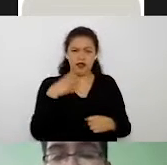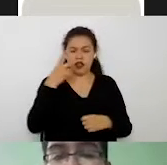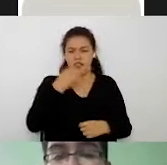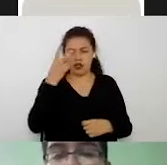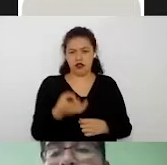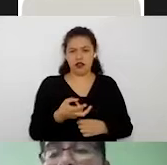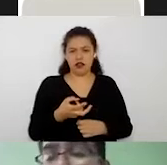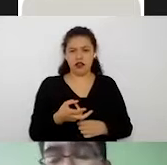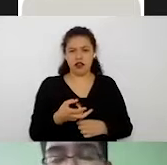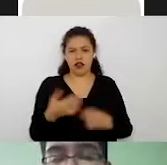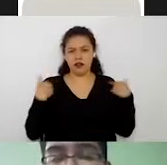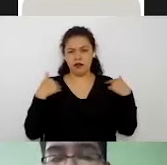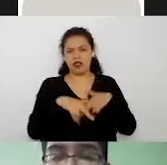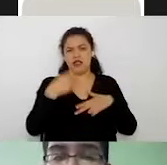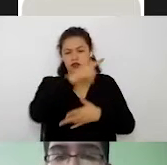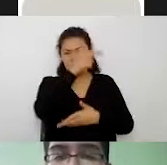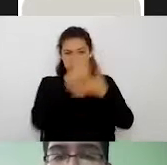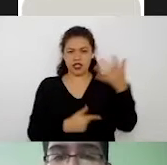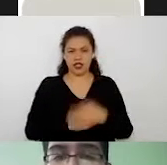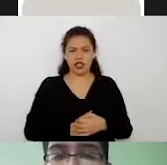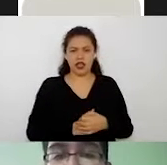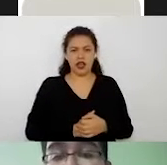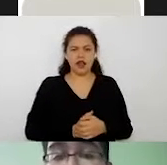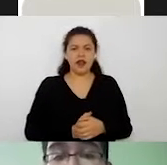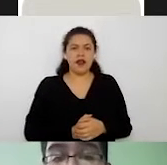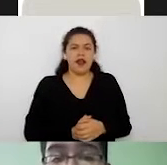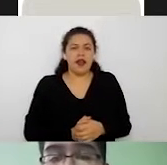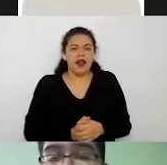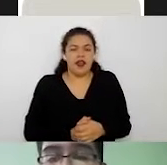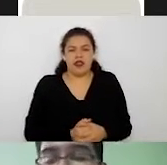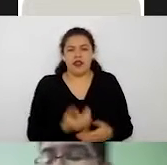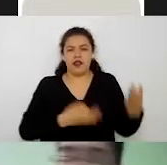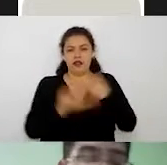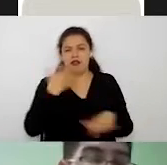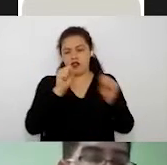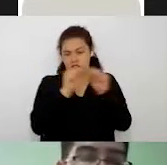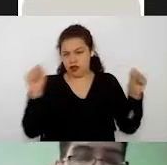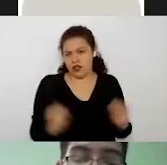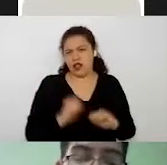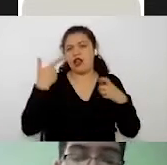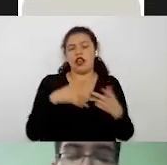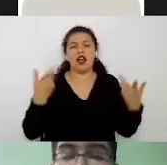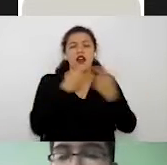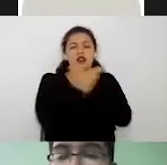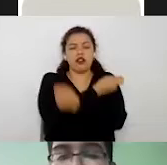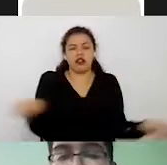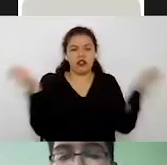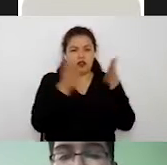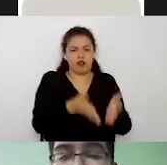las maestras fue sacar su lista de todos los salones y empezar a formar a los niños, así como, a ver,